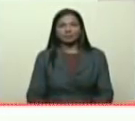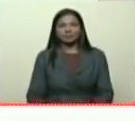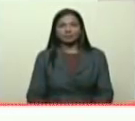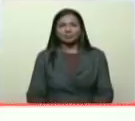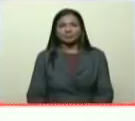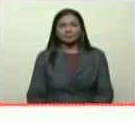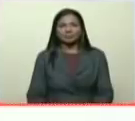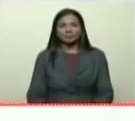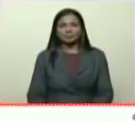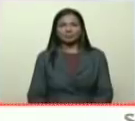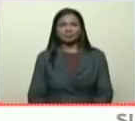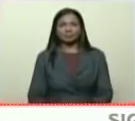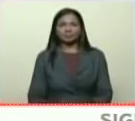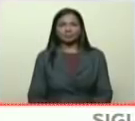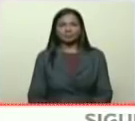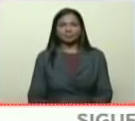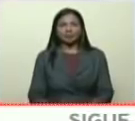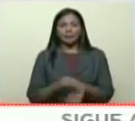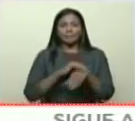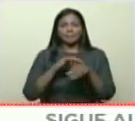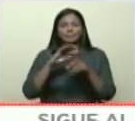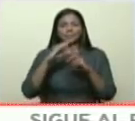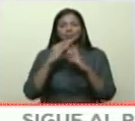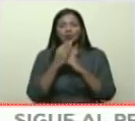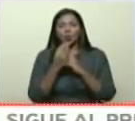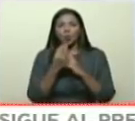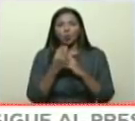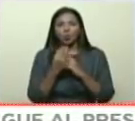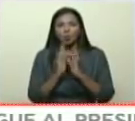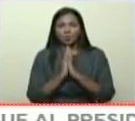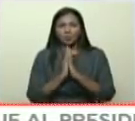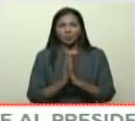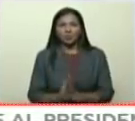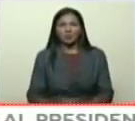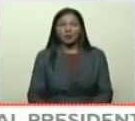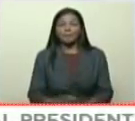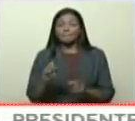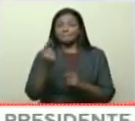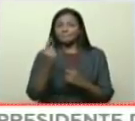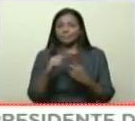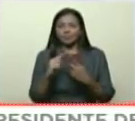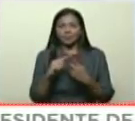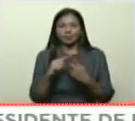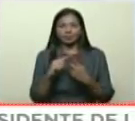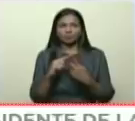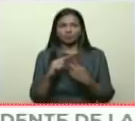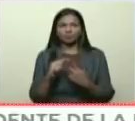Ernesto Emilio, señor Emilio, Ernesto Emilio, en primer lugar,